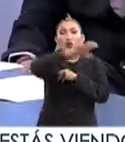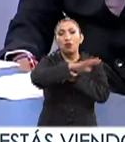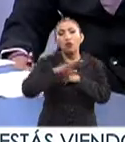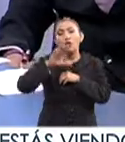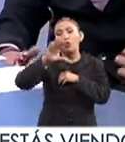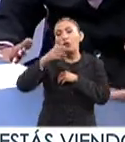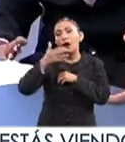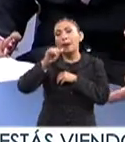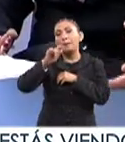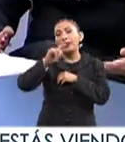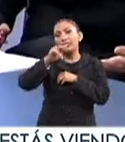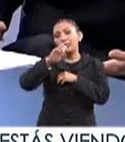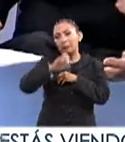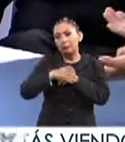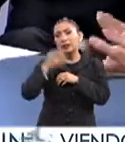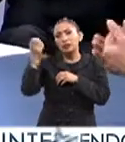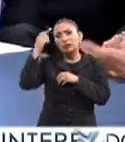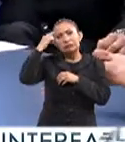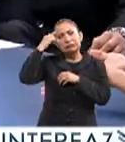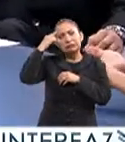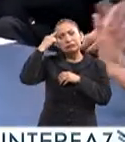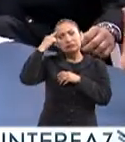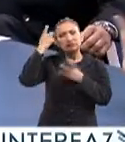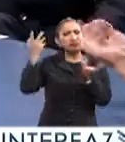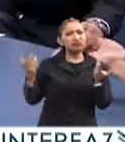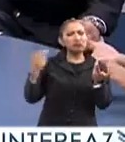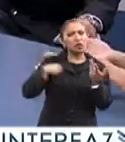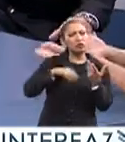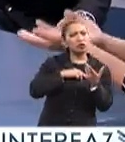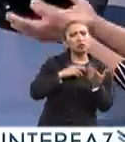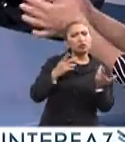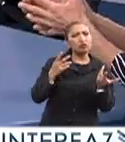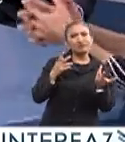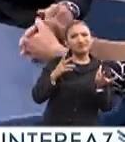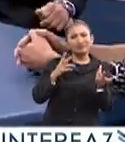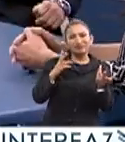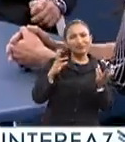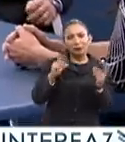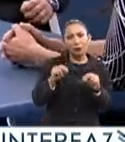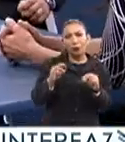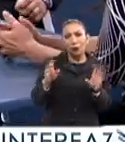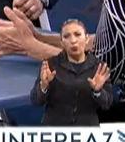bueno, eso te hace entender esta realidad. Dices, bueno, pues nosotros no somos